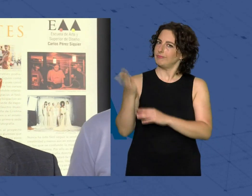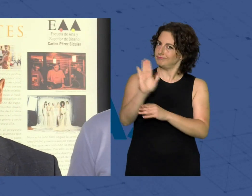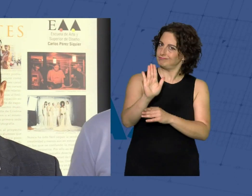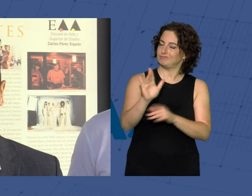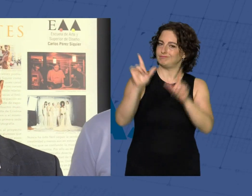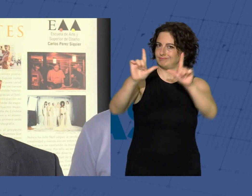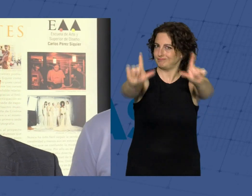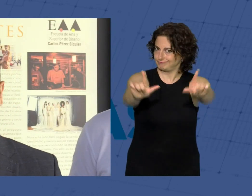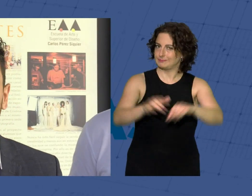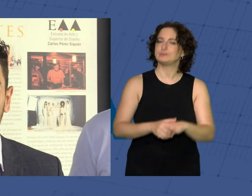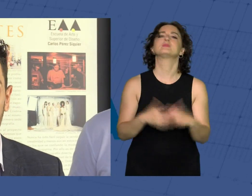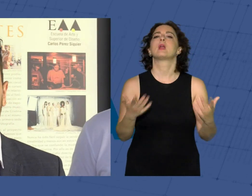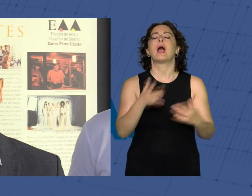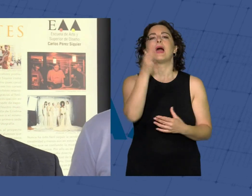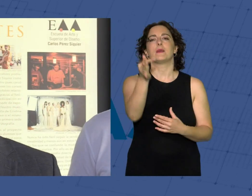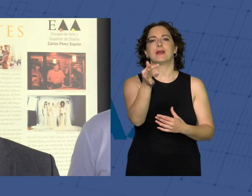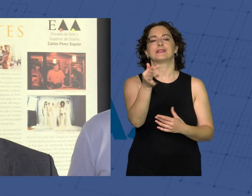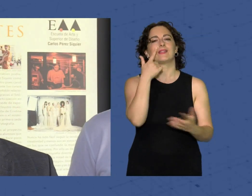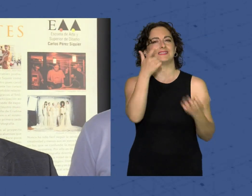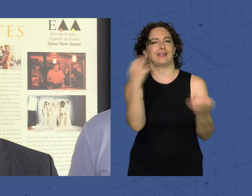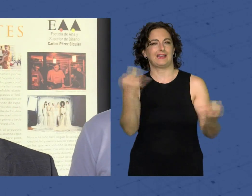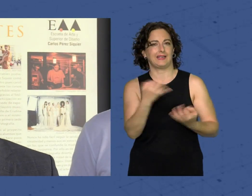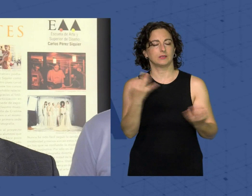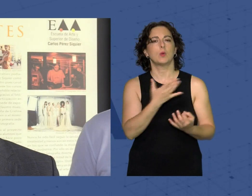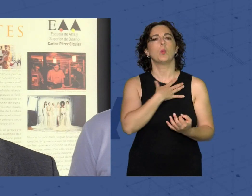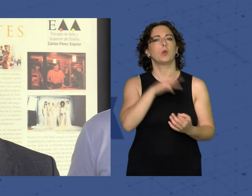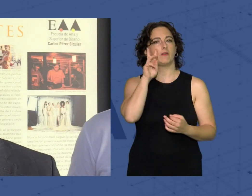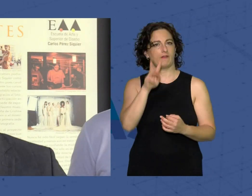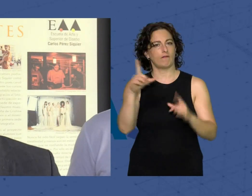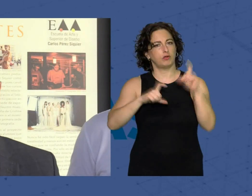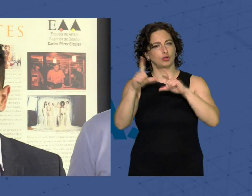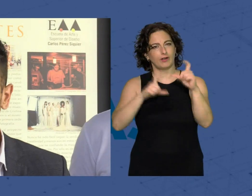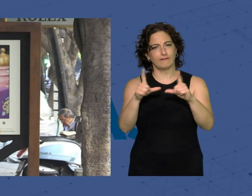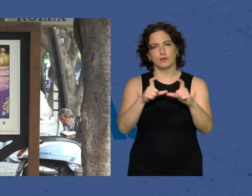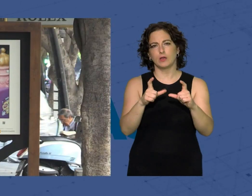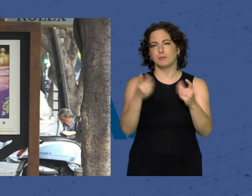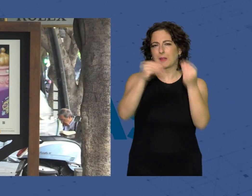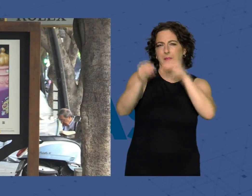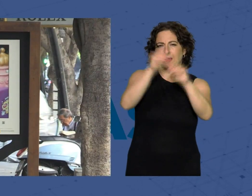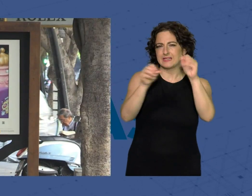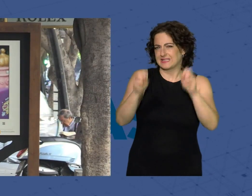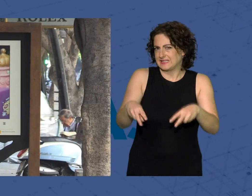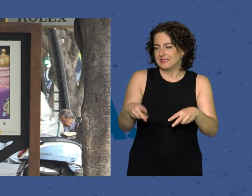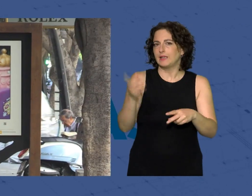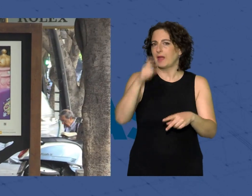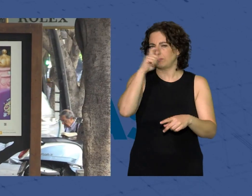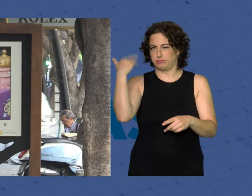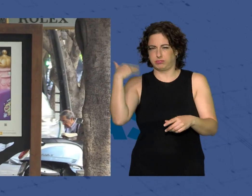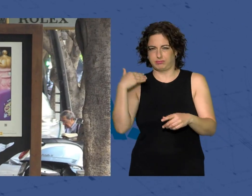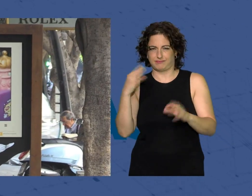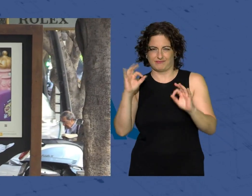espacio expositivo. Además destacar que se puede ver muchas fotografías sin artificio y está incluso analógica en